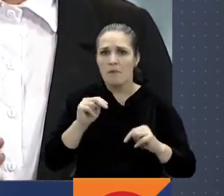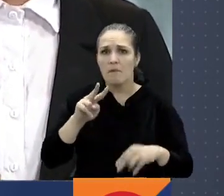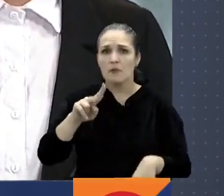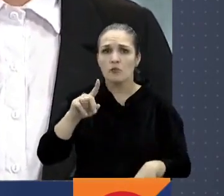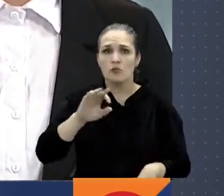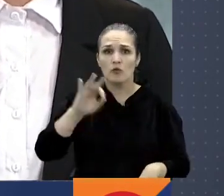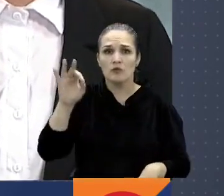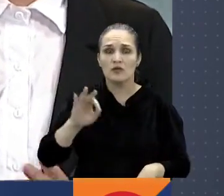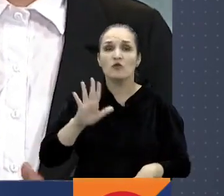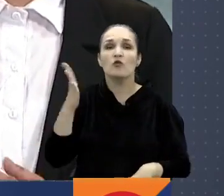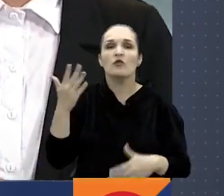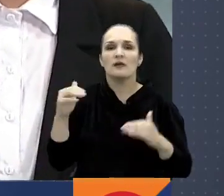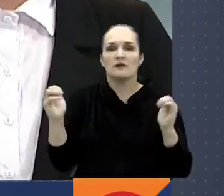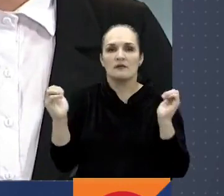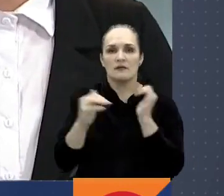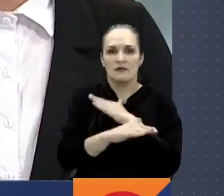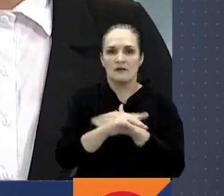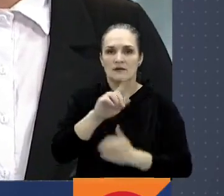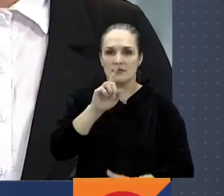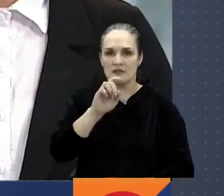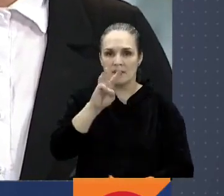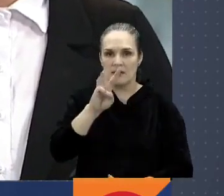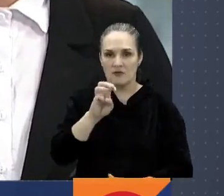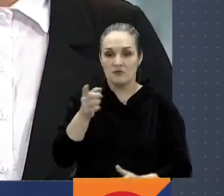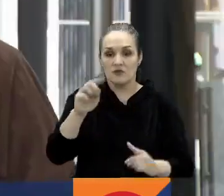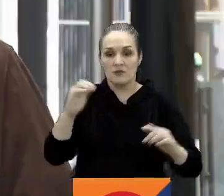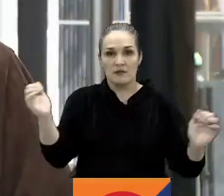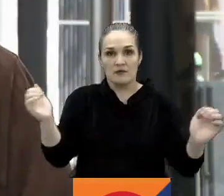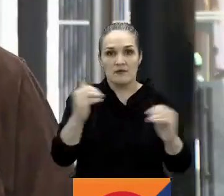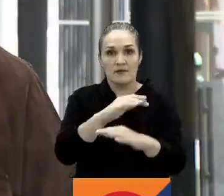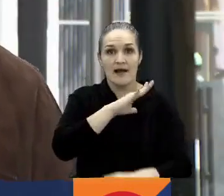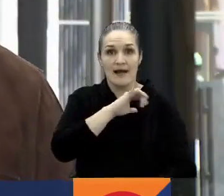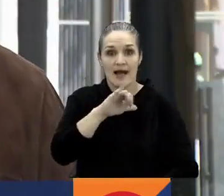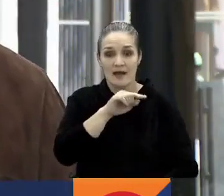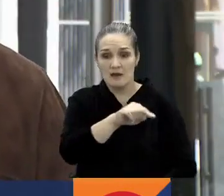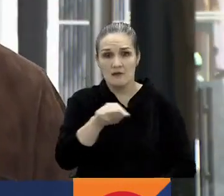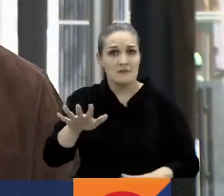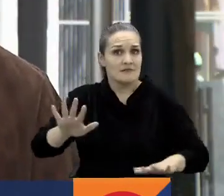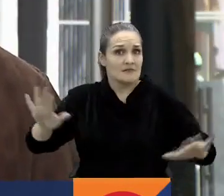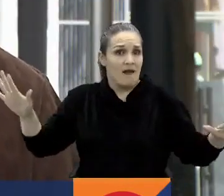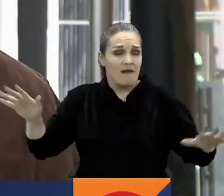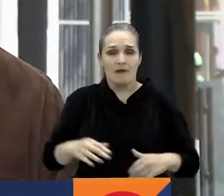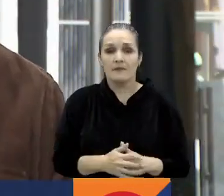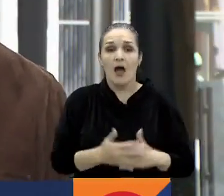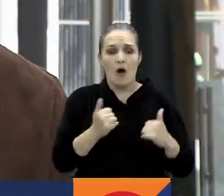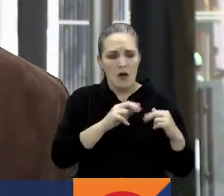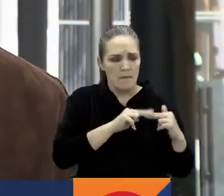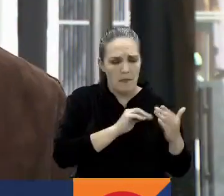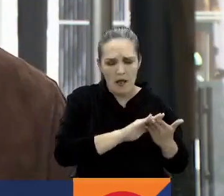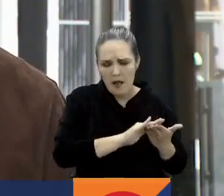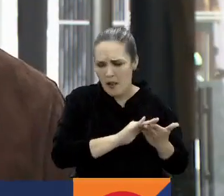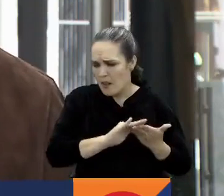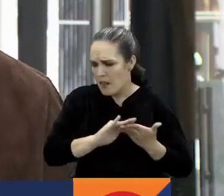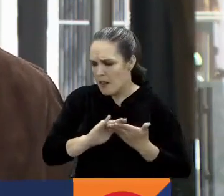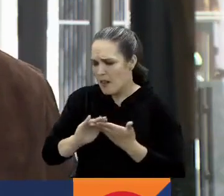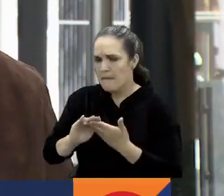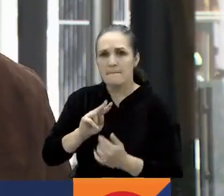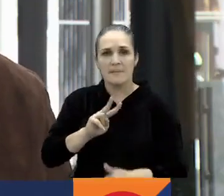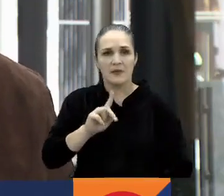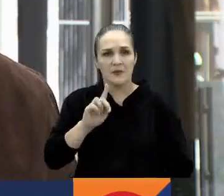que son la avenida 68 y la avenida Ciudad de Cali En qué vamos vamos en un 21% de Avance en los nueve grupos